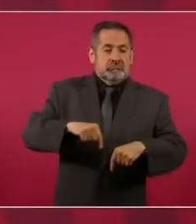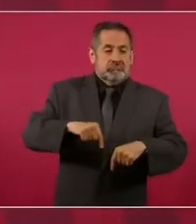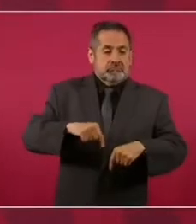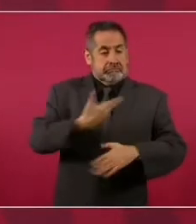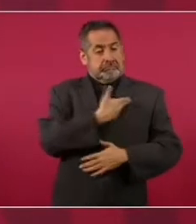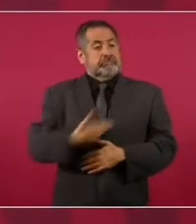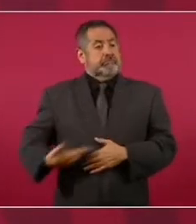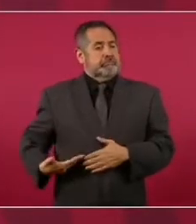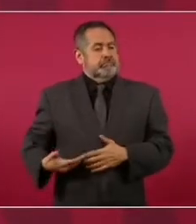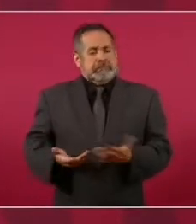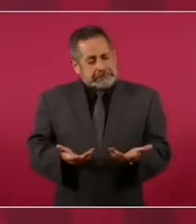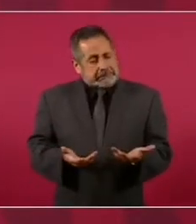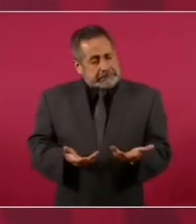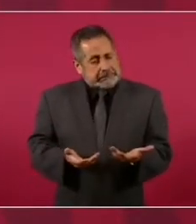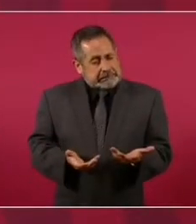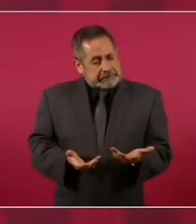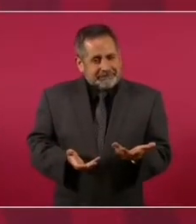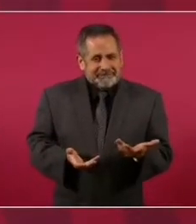presidentes.